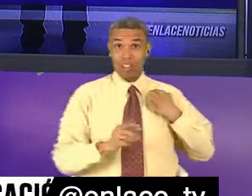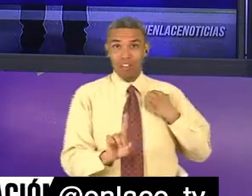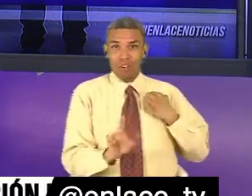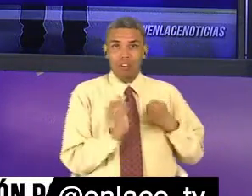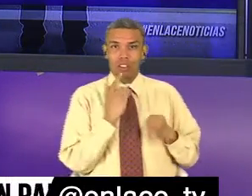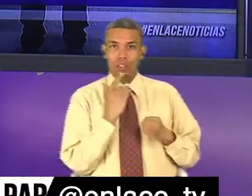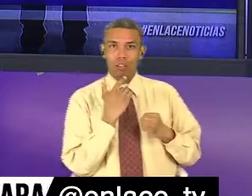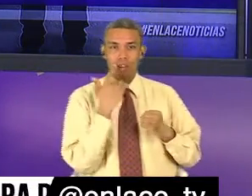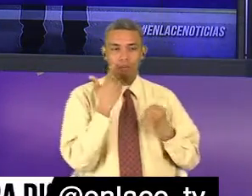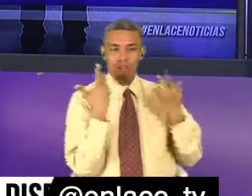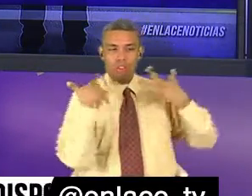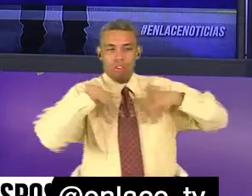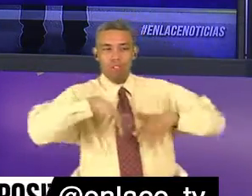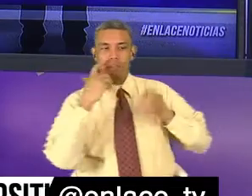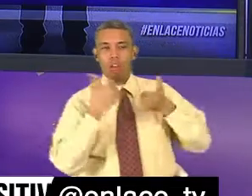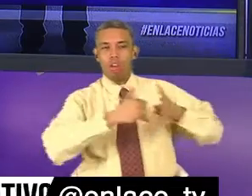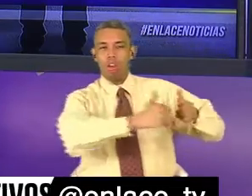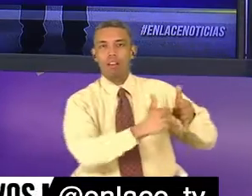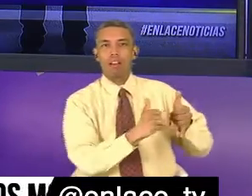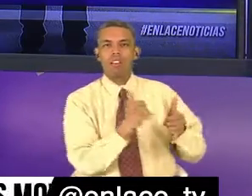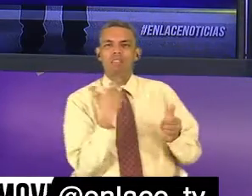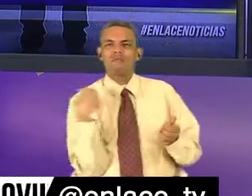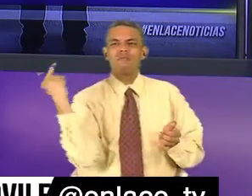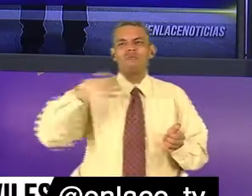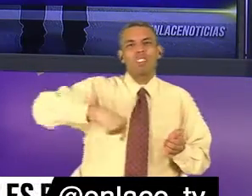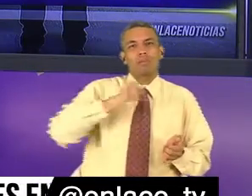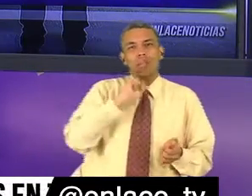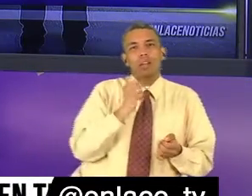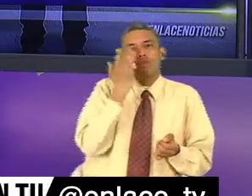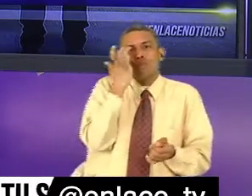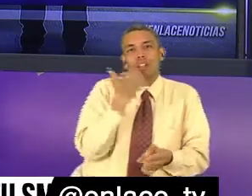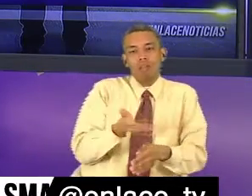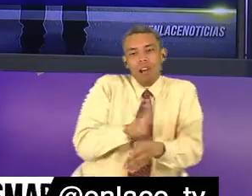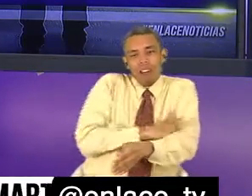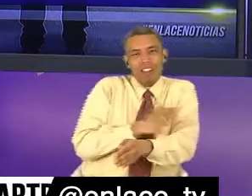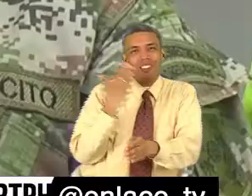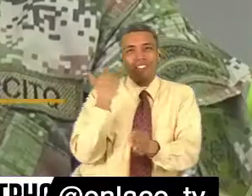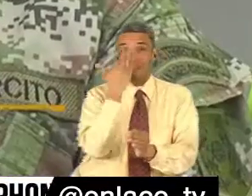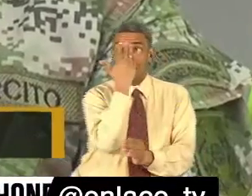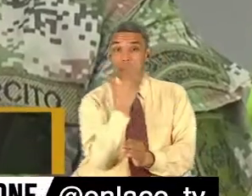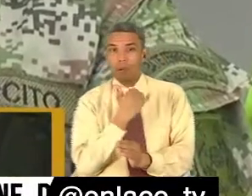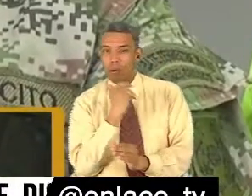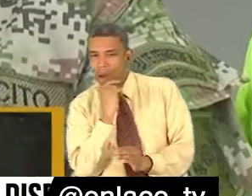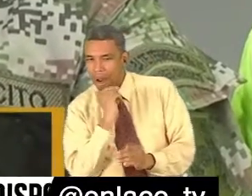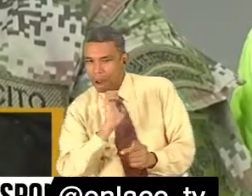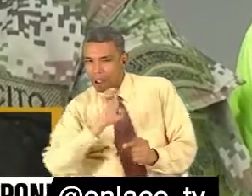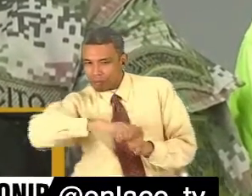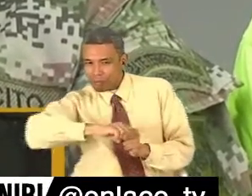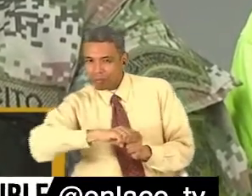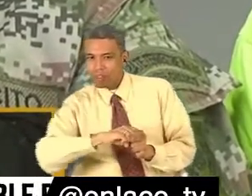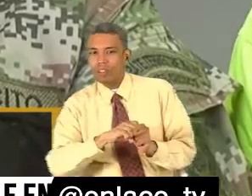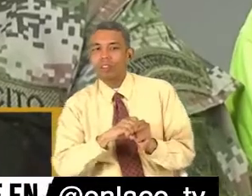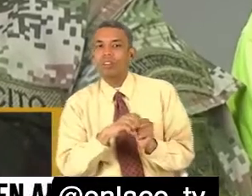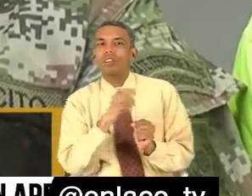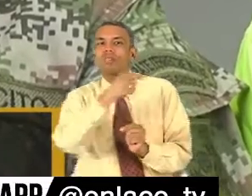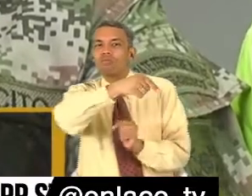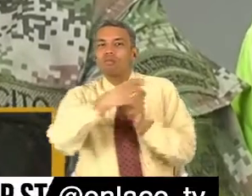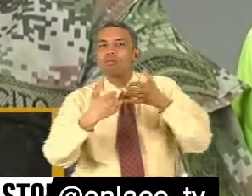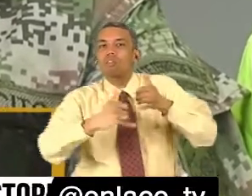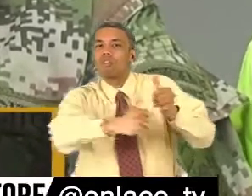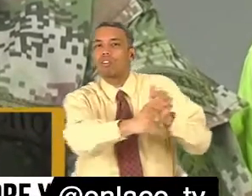joven que meses atrás había conocido vía Facebook. El sujeto, según las autoridades, se hacía pasar por